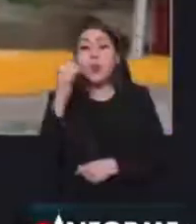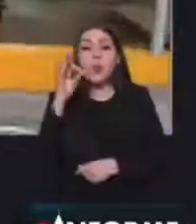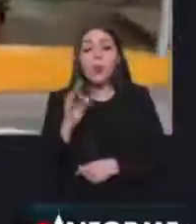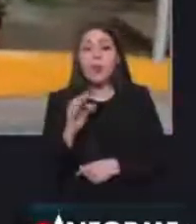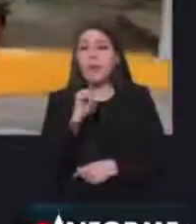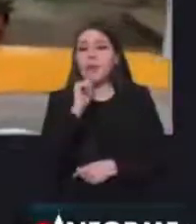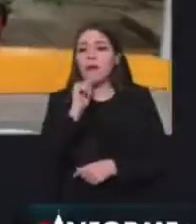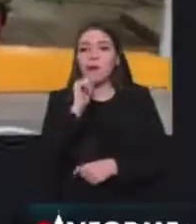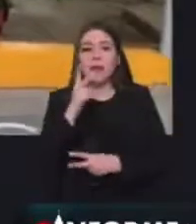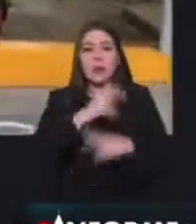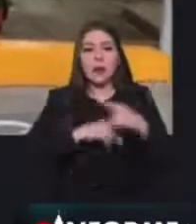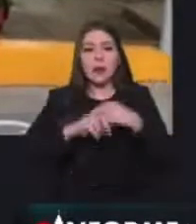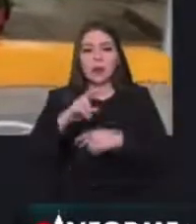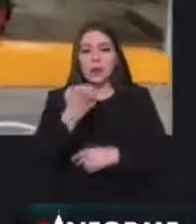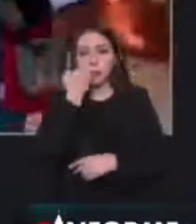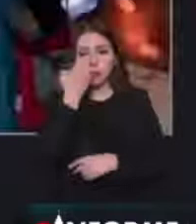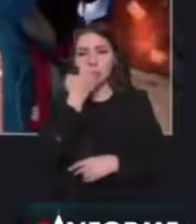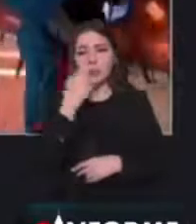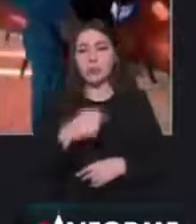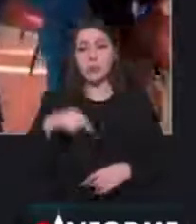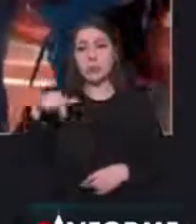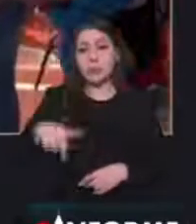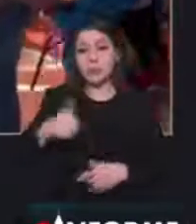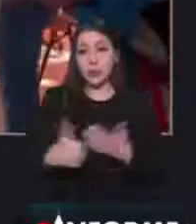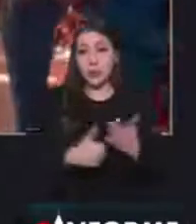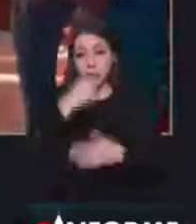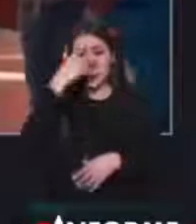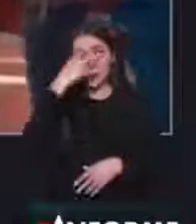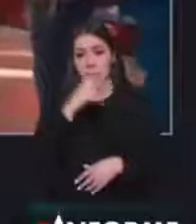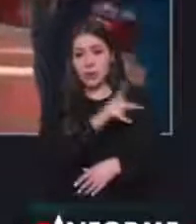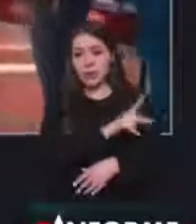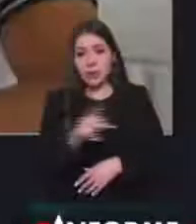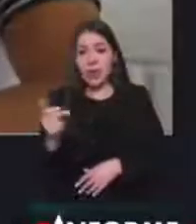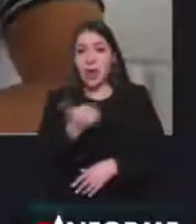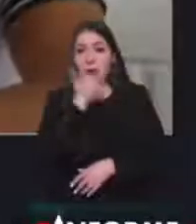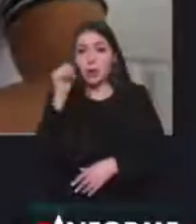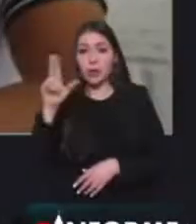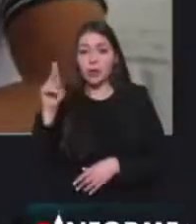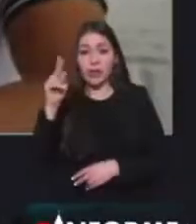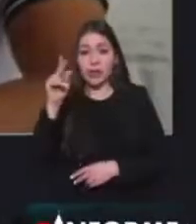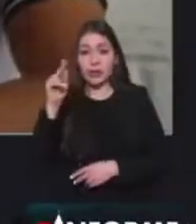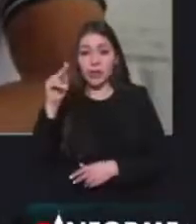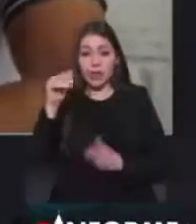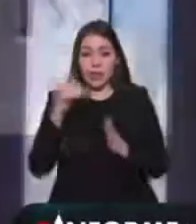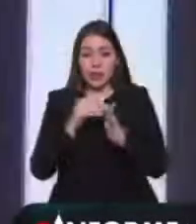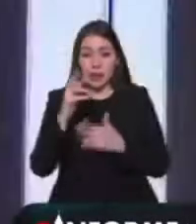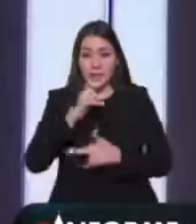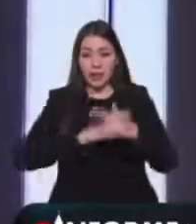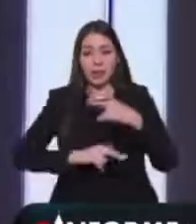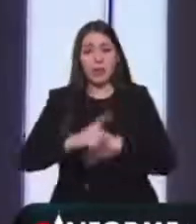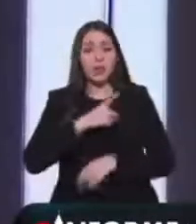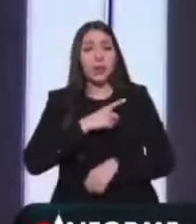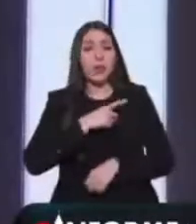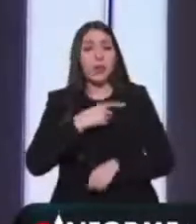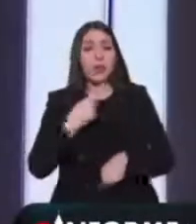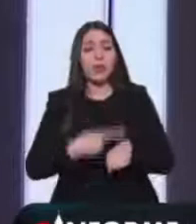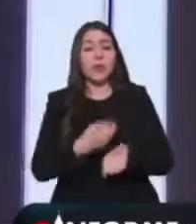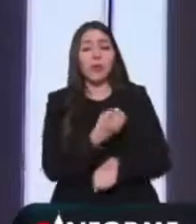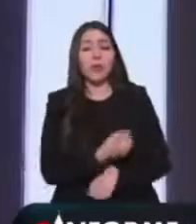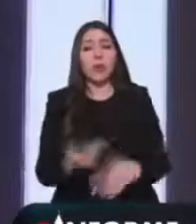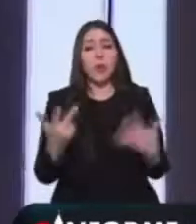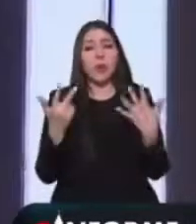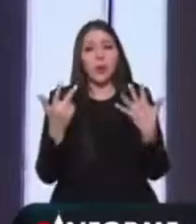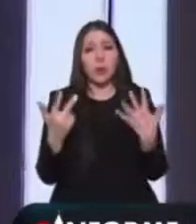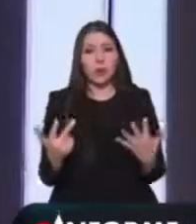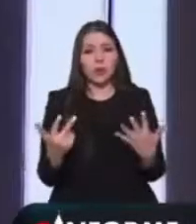de las escuelas. Y aquí en la Ciudad de México, donde regresaron 80,000 alumnos, solo 8 se enfermaron. Y justo para ayudarnos